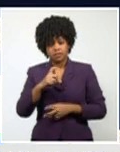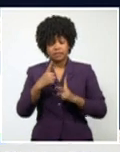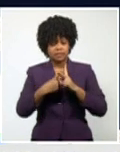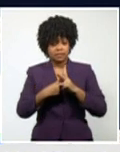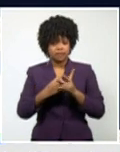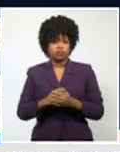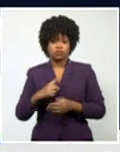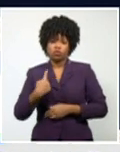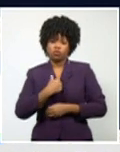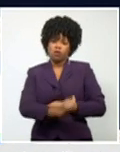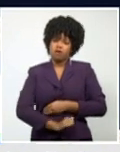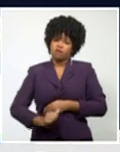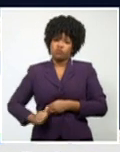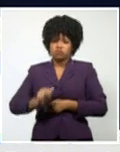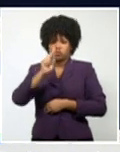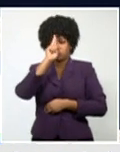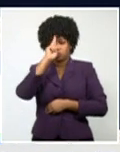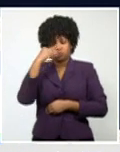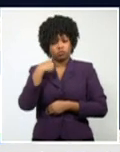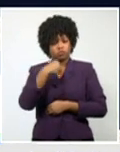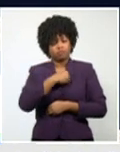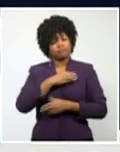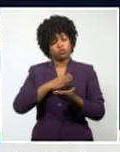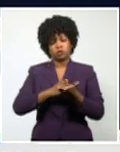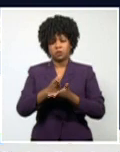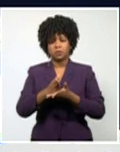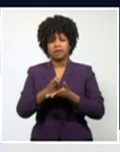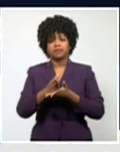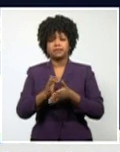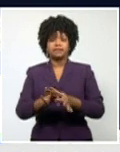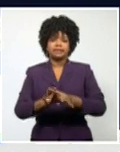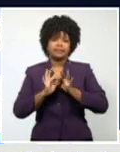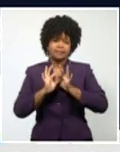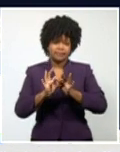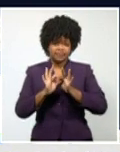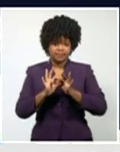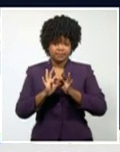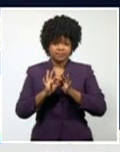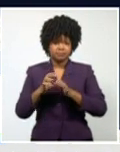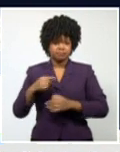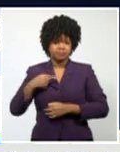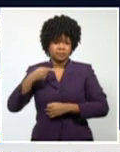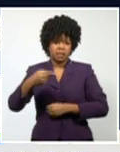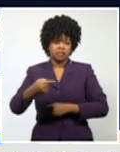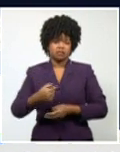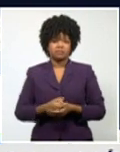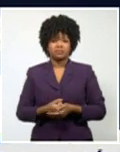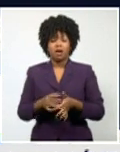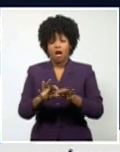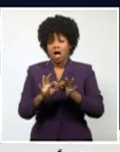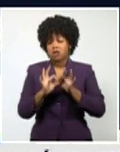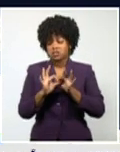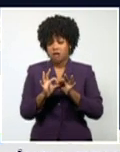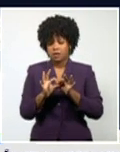del esfuerzo que se ha hecho, se mantiene crítico desde hace varios días. Los graves, de